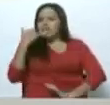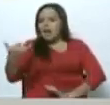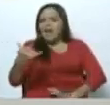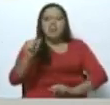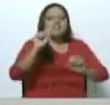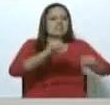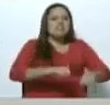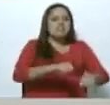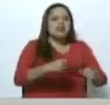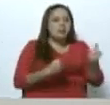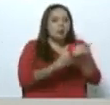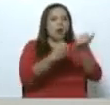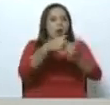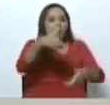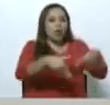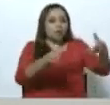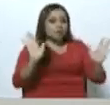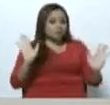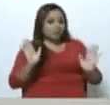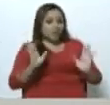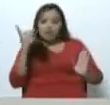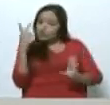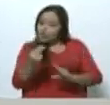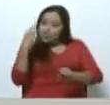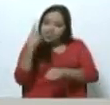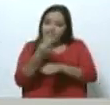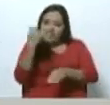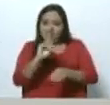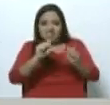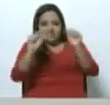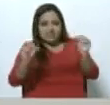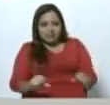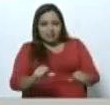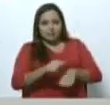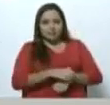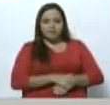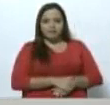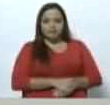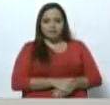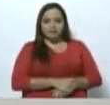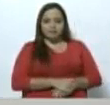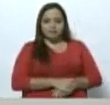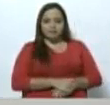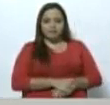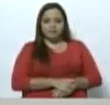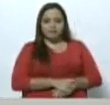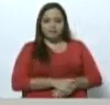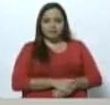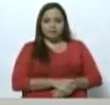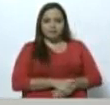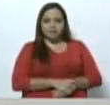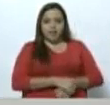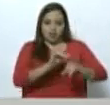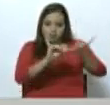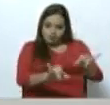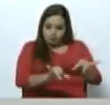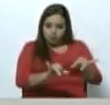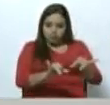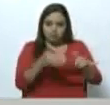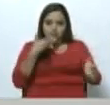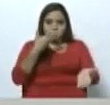Una llamada telefónica, sino que haya un sistema, pues, un sistema. Entonces, bueno, reconocemos el esfuerzo del